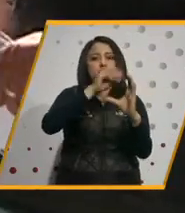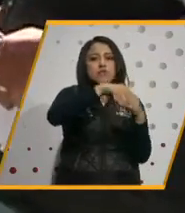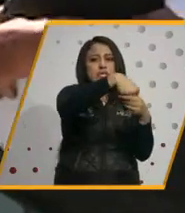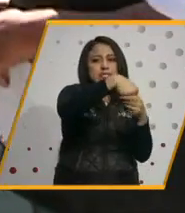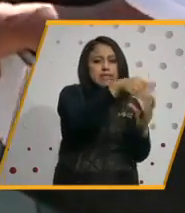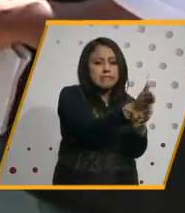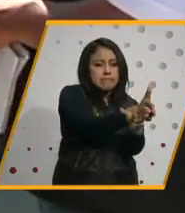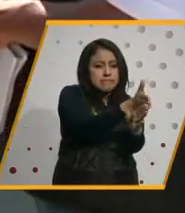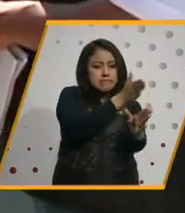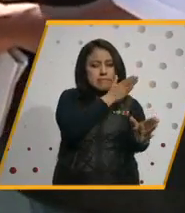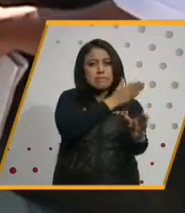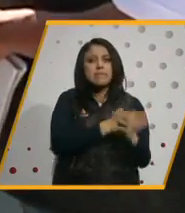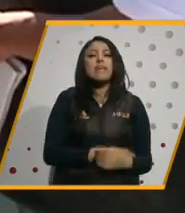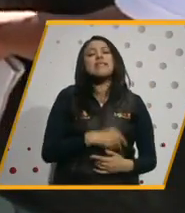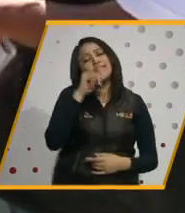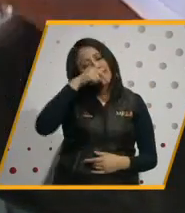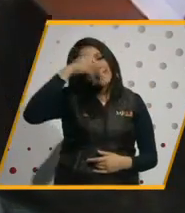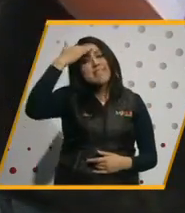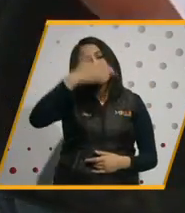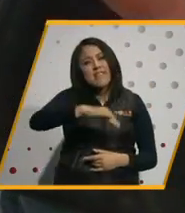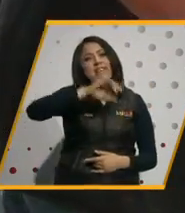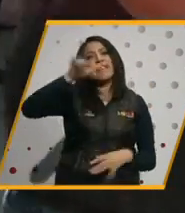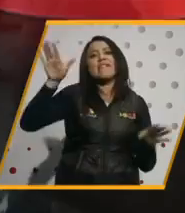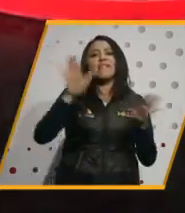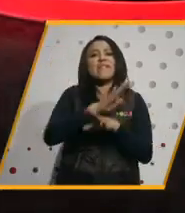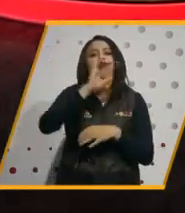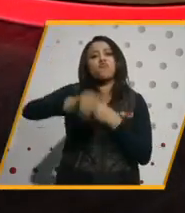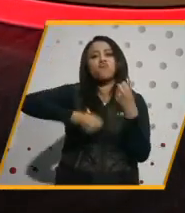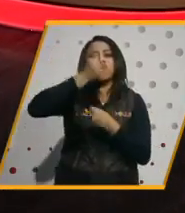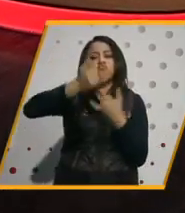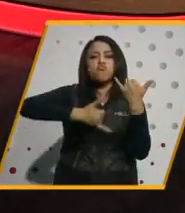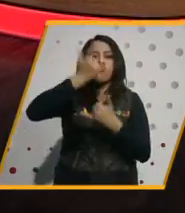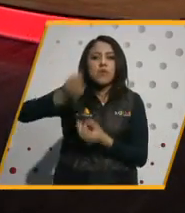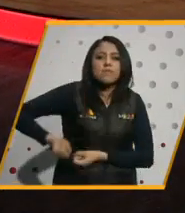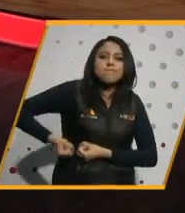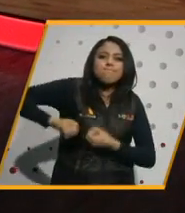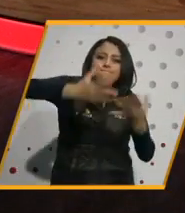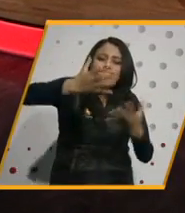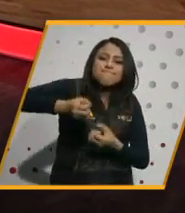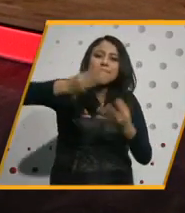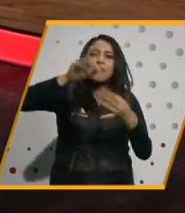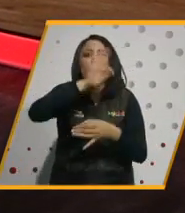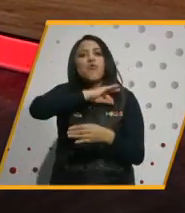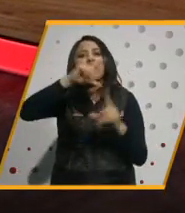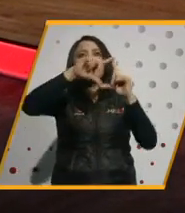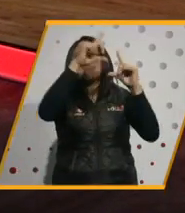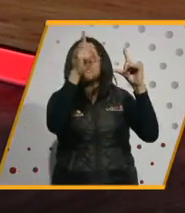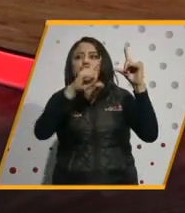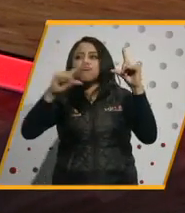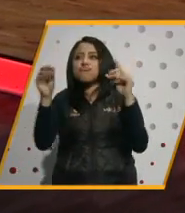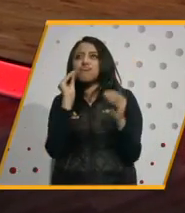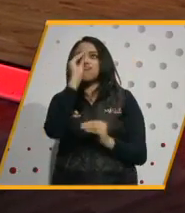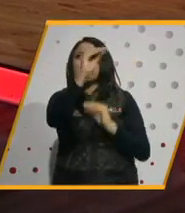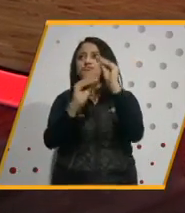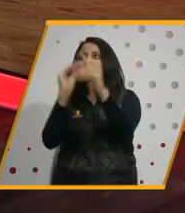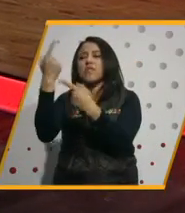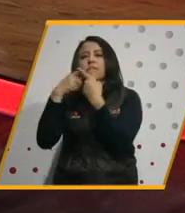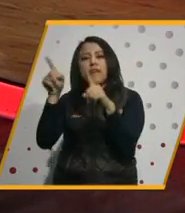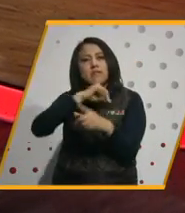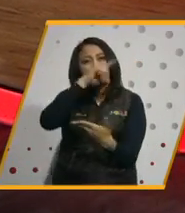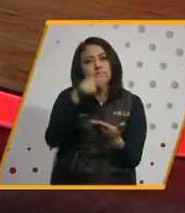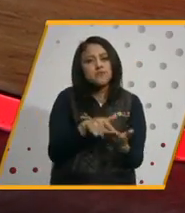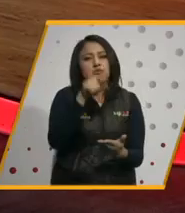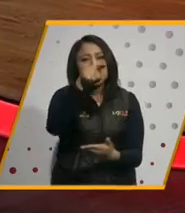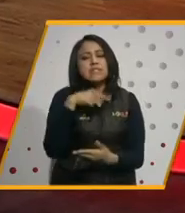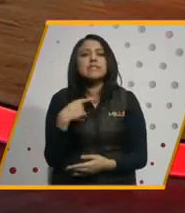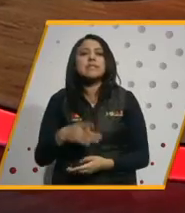está reventada de camiones que pronto estarán llenos de juguetes, llenos de ilusión y podrán irse a diferentes partes de la República. La entrega en la Basílica